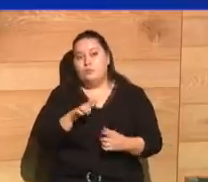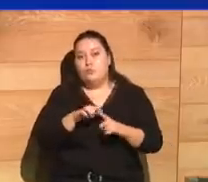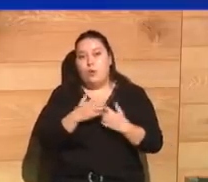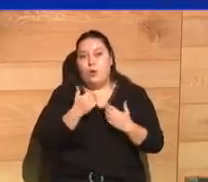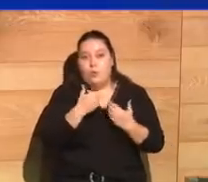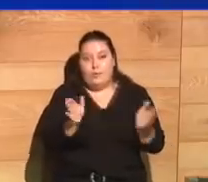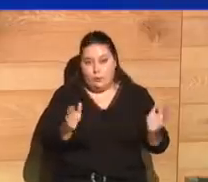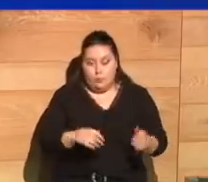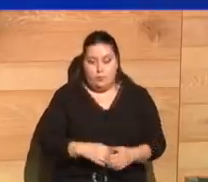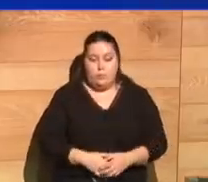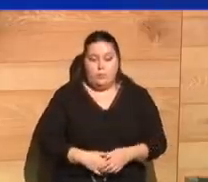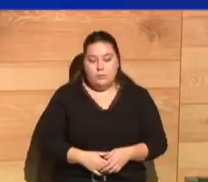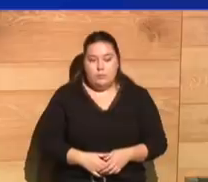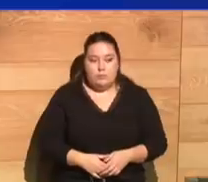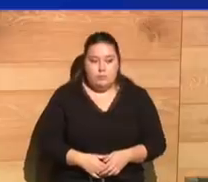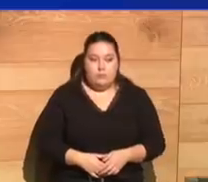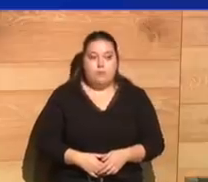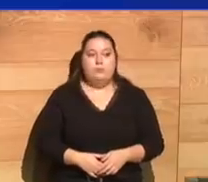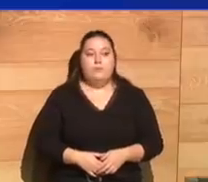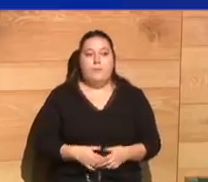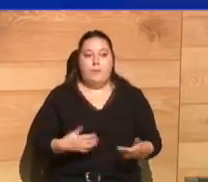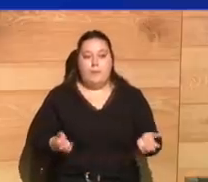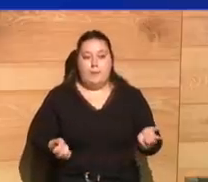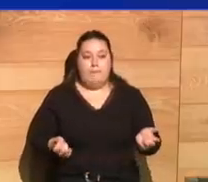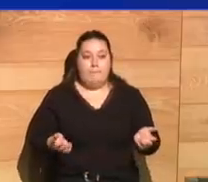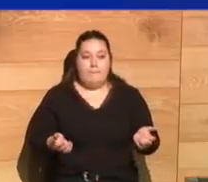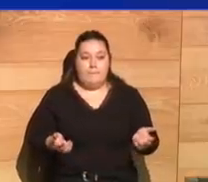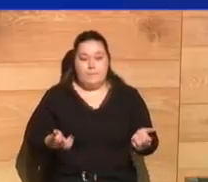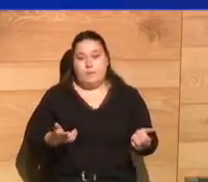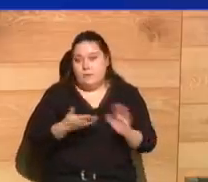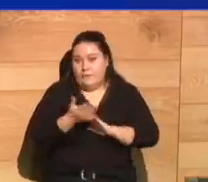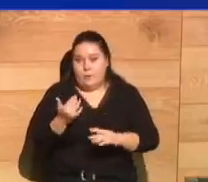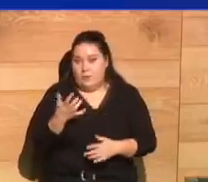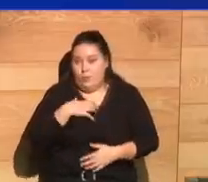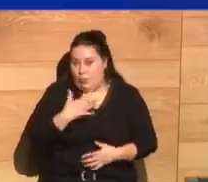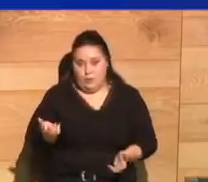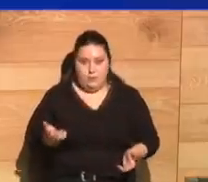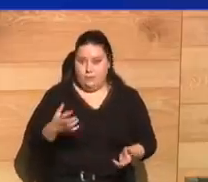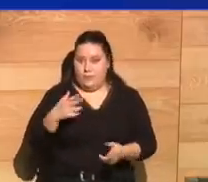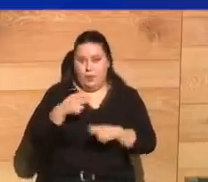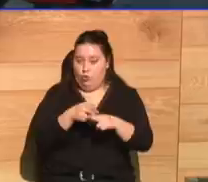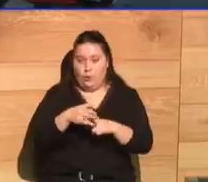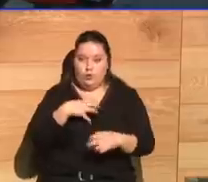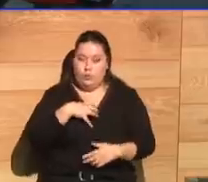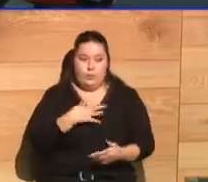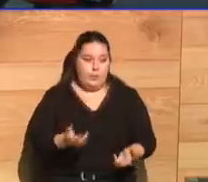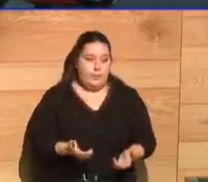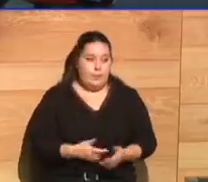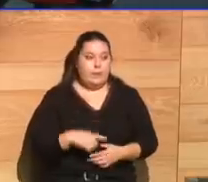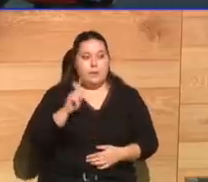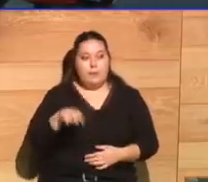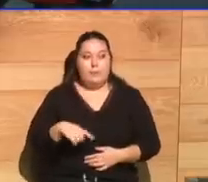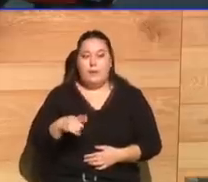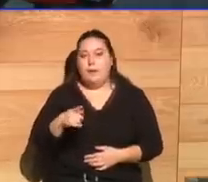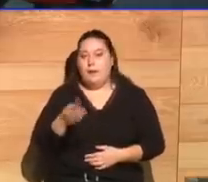quedó en nada. Pero en ese momento hubiera significado... que detención. Pasaba mano, efectivamente, entonces no podía rodar en Roma. Y tenía otra por abuso con la